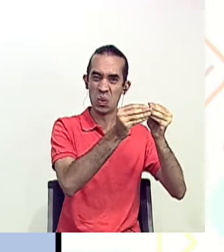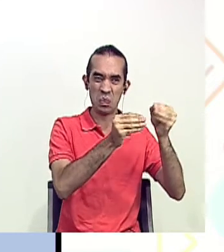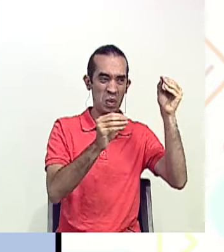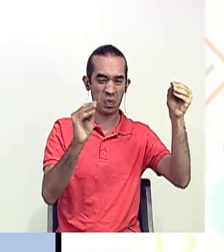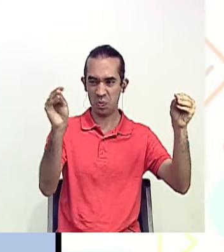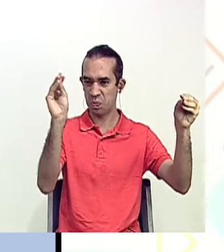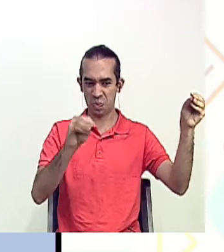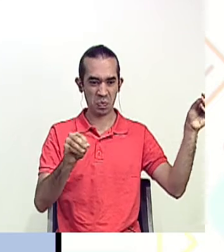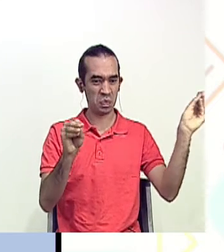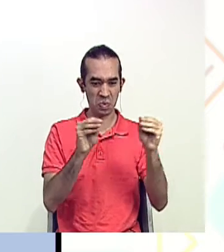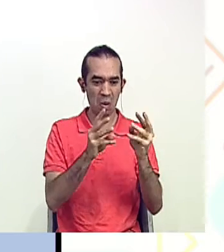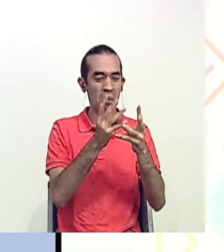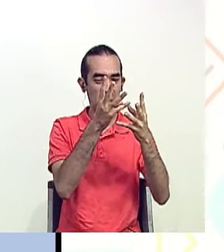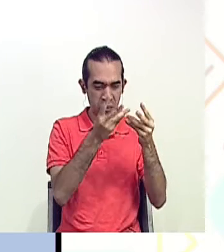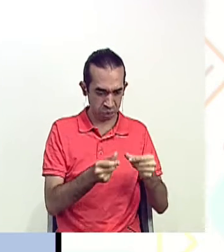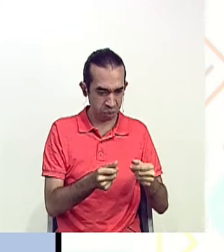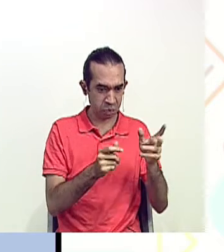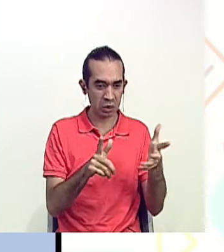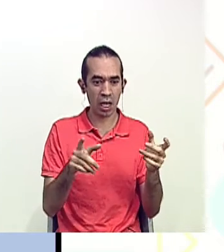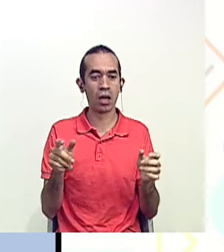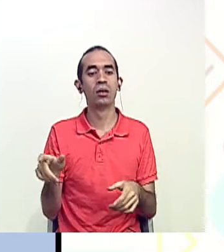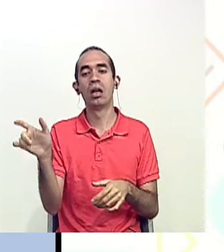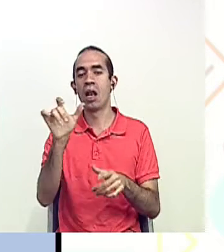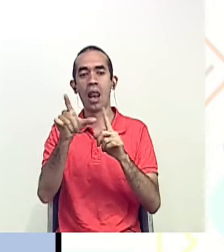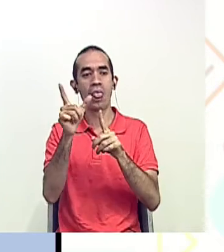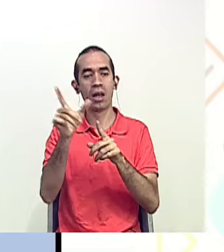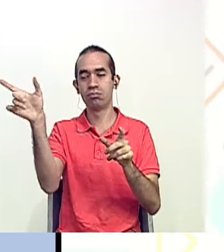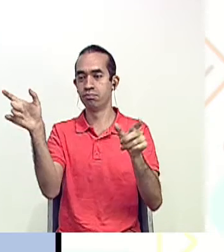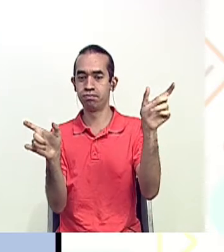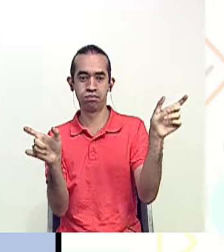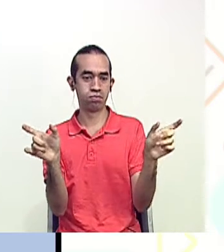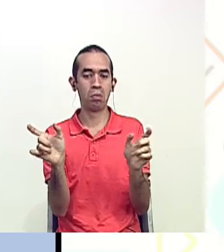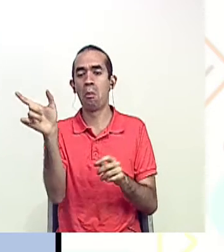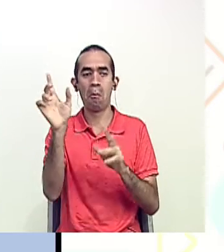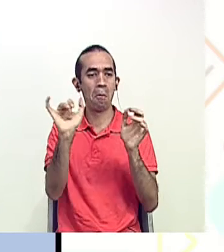literal. Observemos más ejemplos.